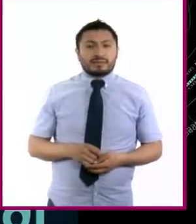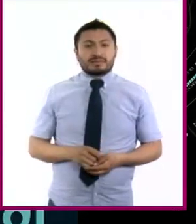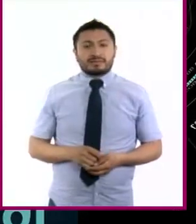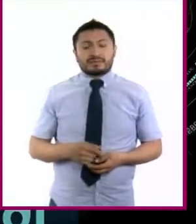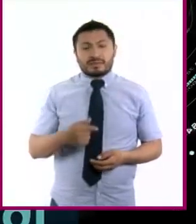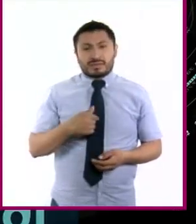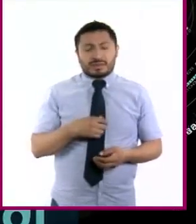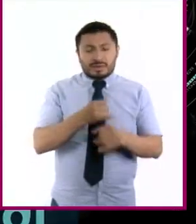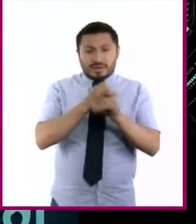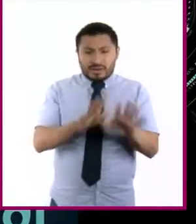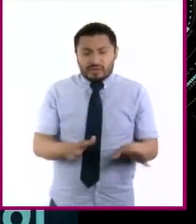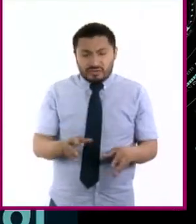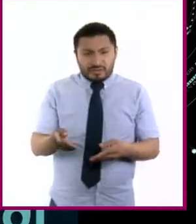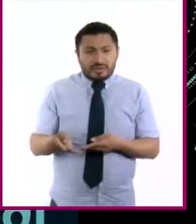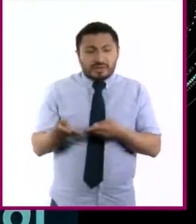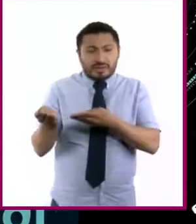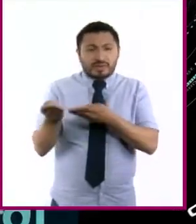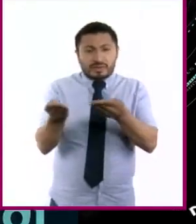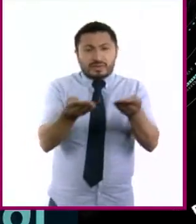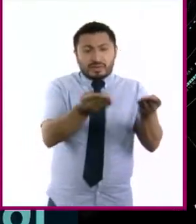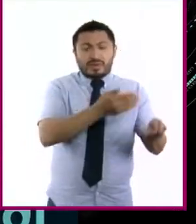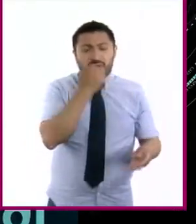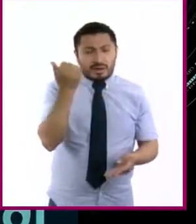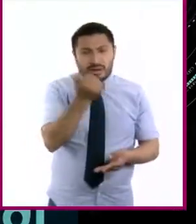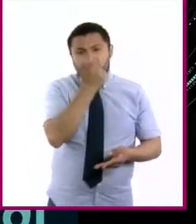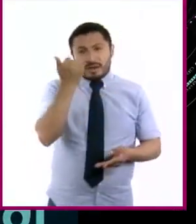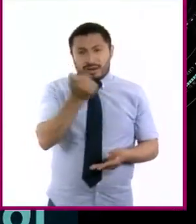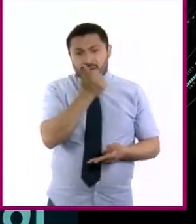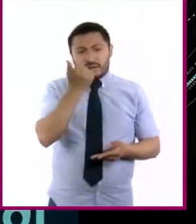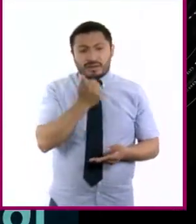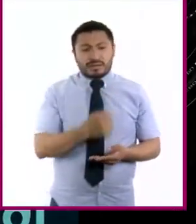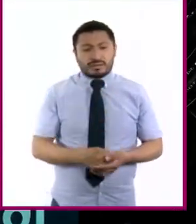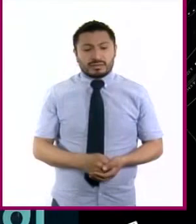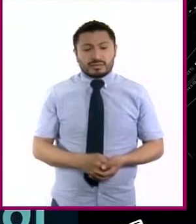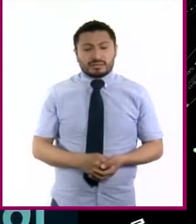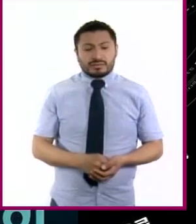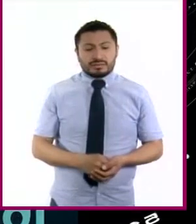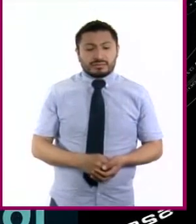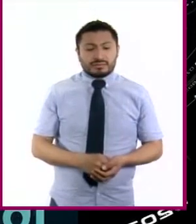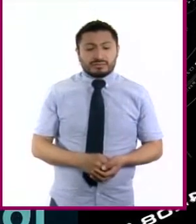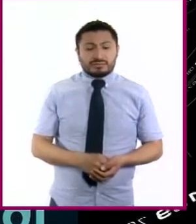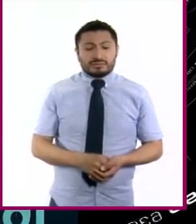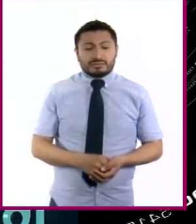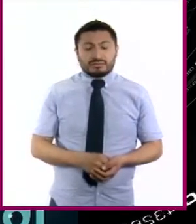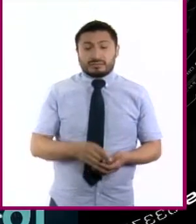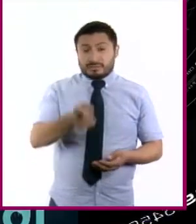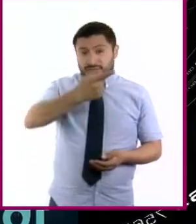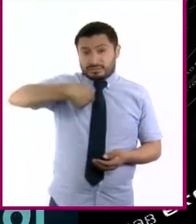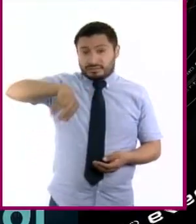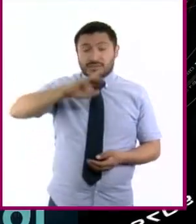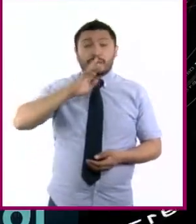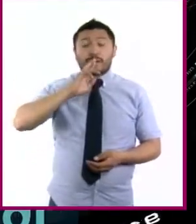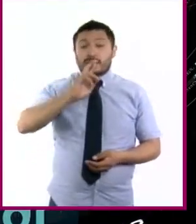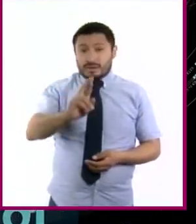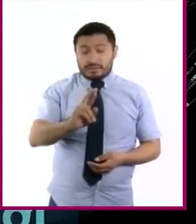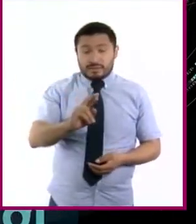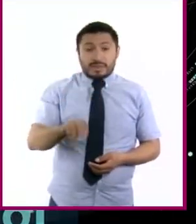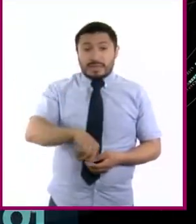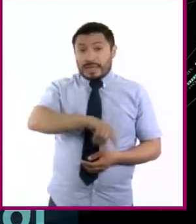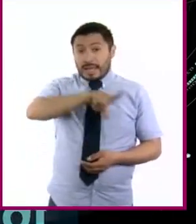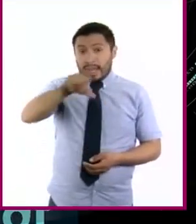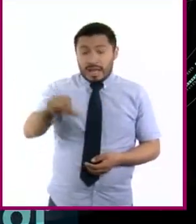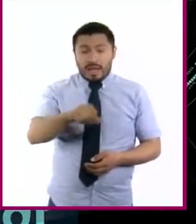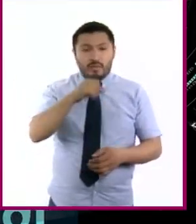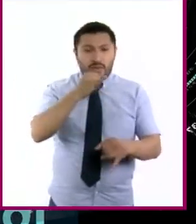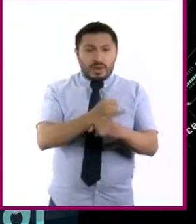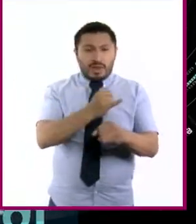esta información con mi grupo, con mis alumnas y con mis alumnos. Lo van a contestar y después la